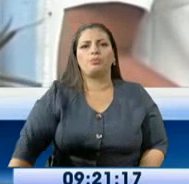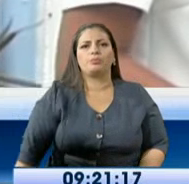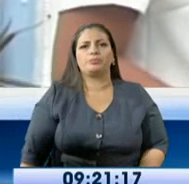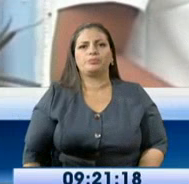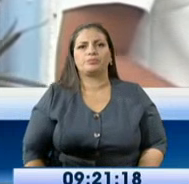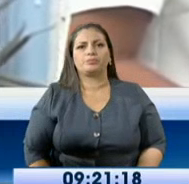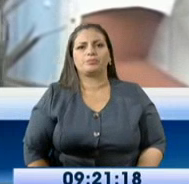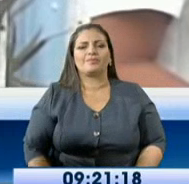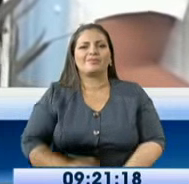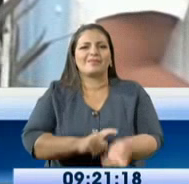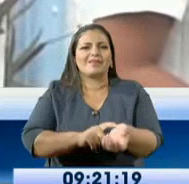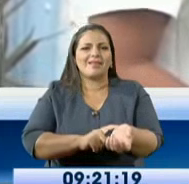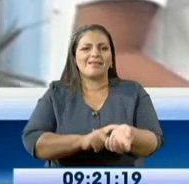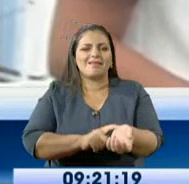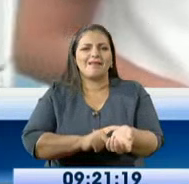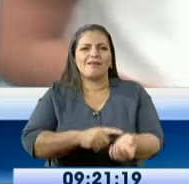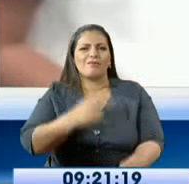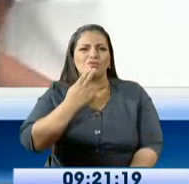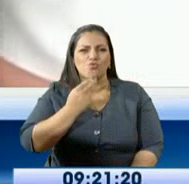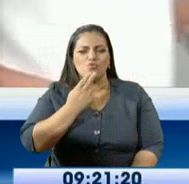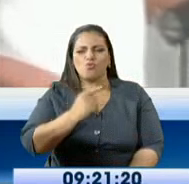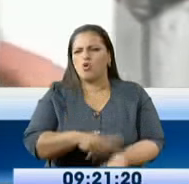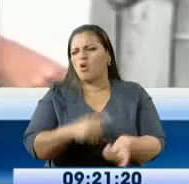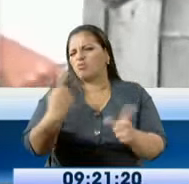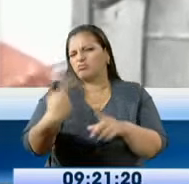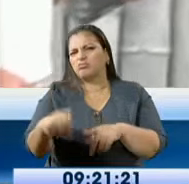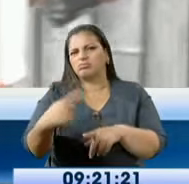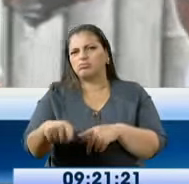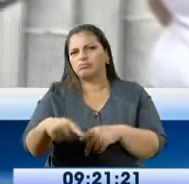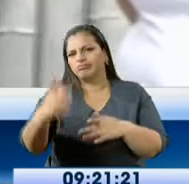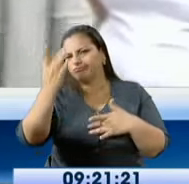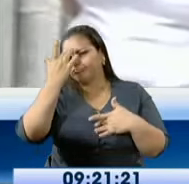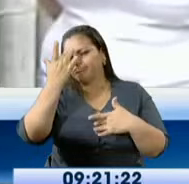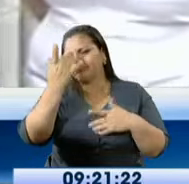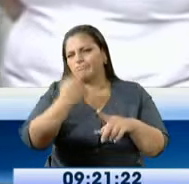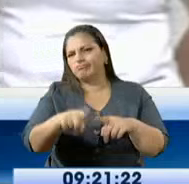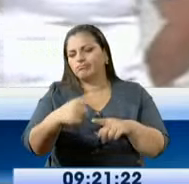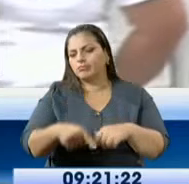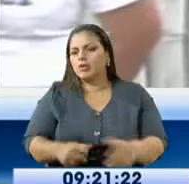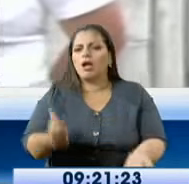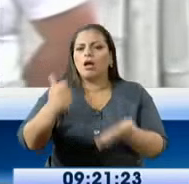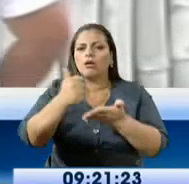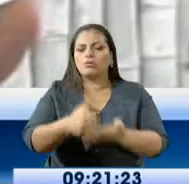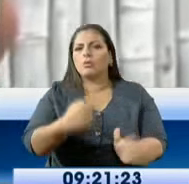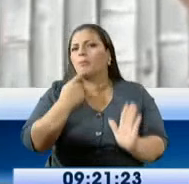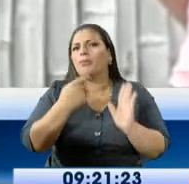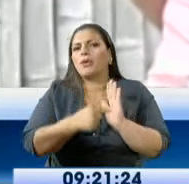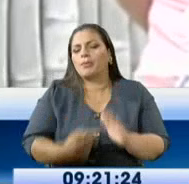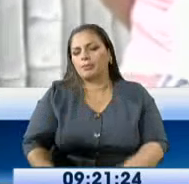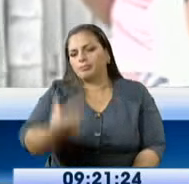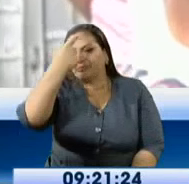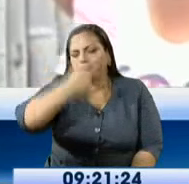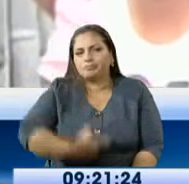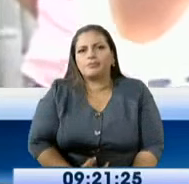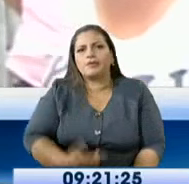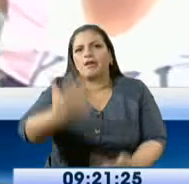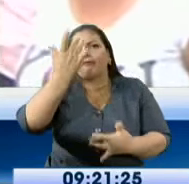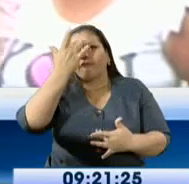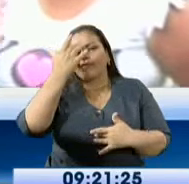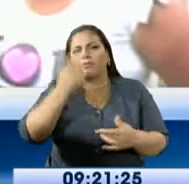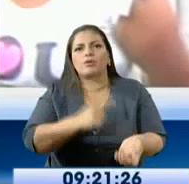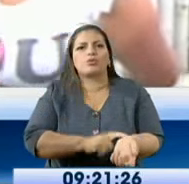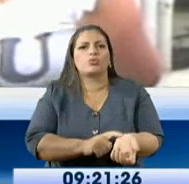también les ayudaría en cuanto a la capacitación para ellos, en su forma, en su estilo de vida, por ejemplo en el diabético, cómo es su estilo de vida, cómo se debe de